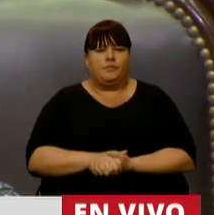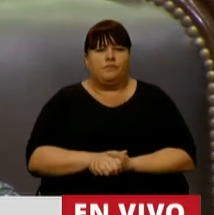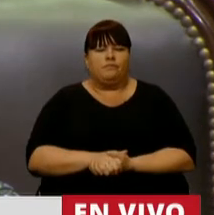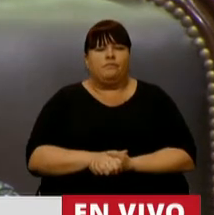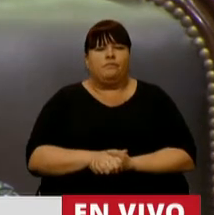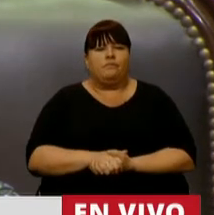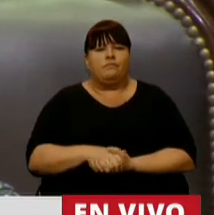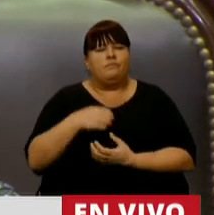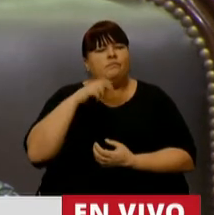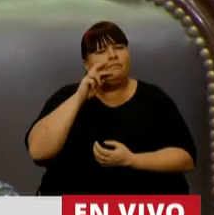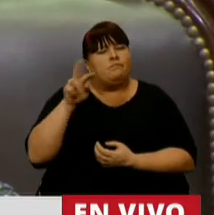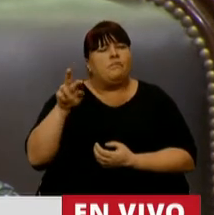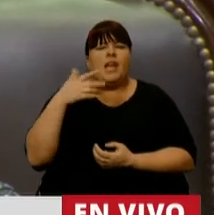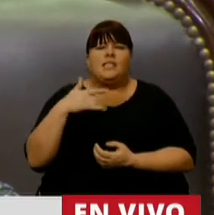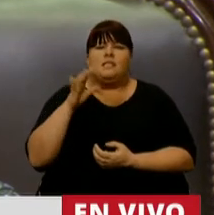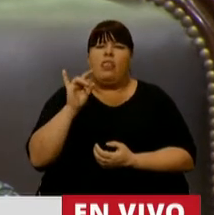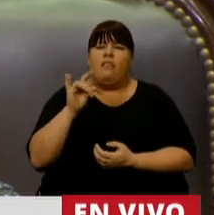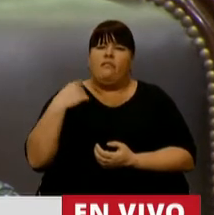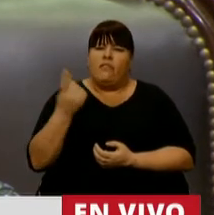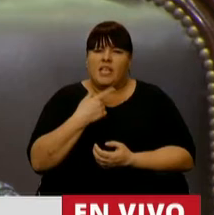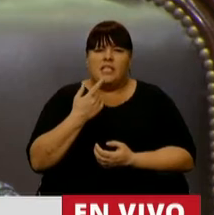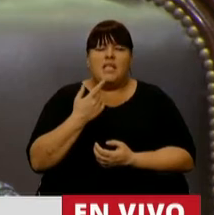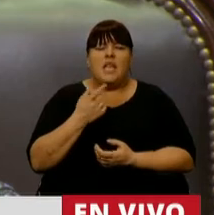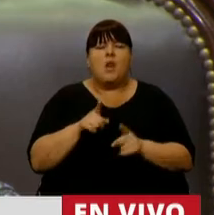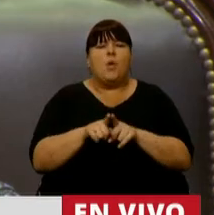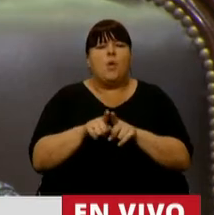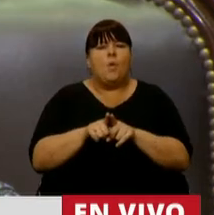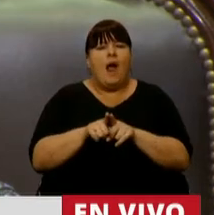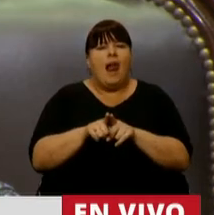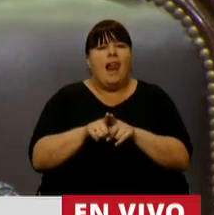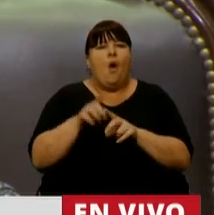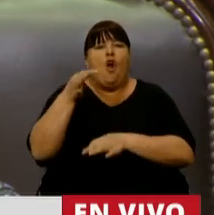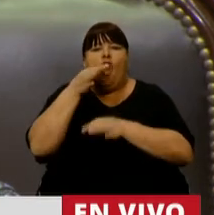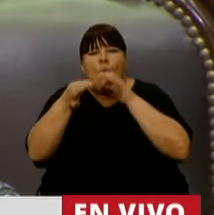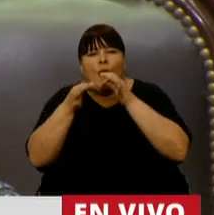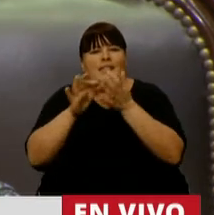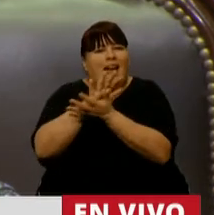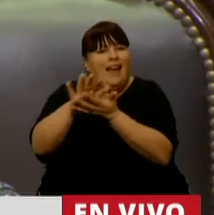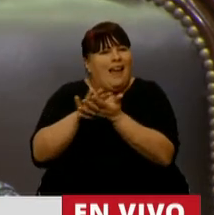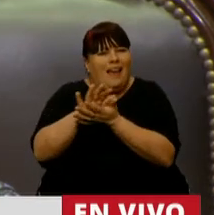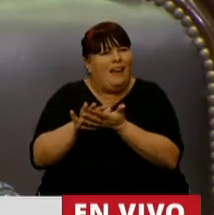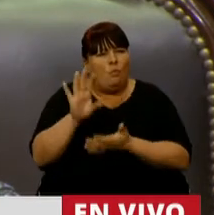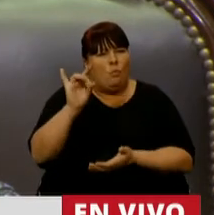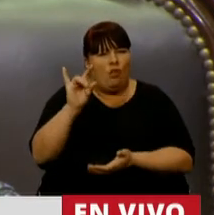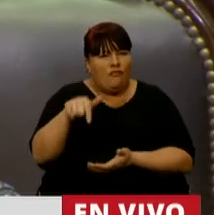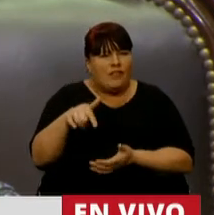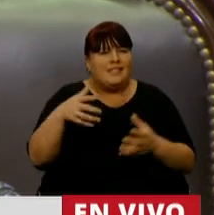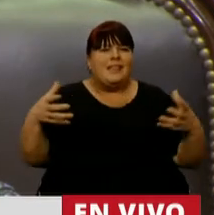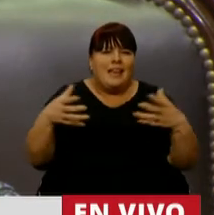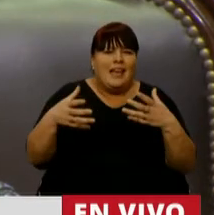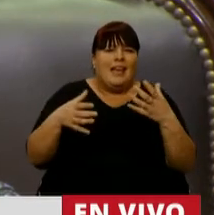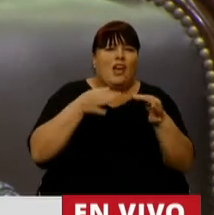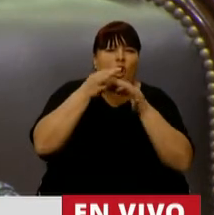el ver que nos cuesta tanto generar entornos de diálogo. Entornos de